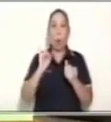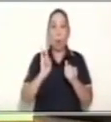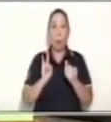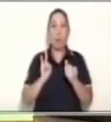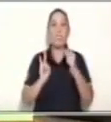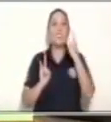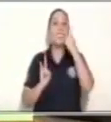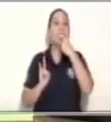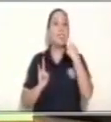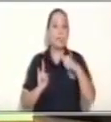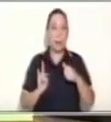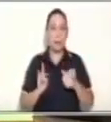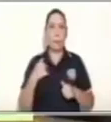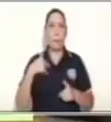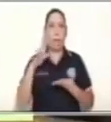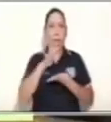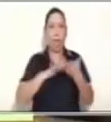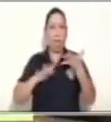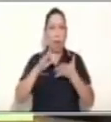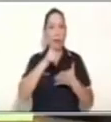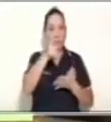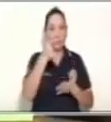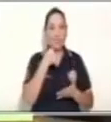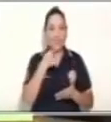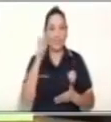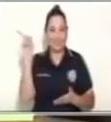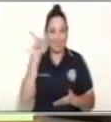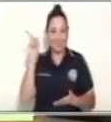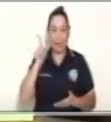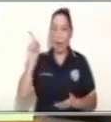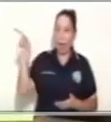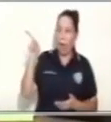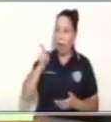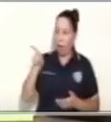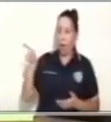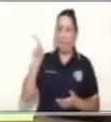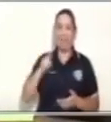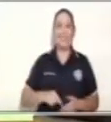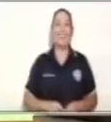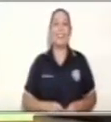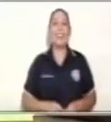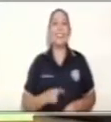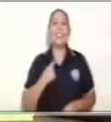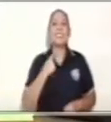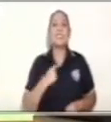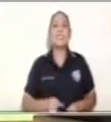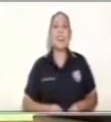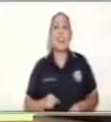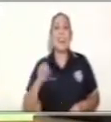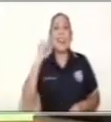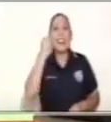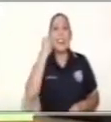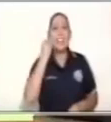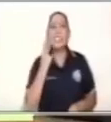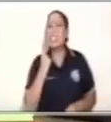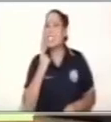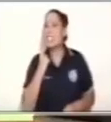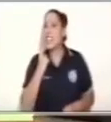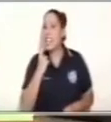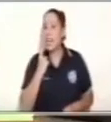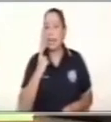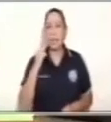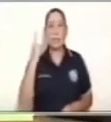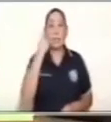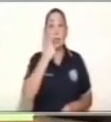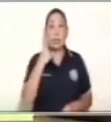en desorden, yo voy a ir señalando y me vas a ir diciendo cómo dice las letras. La S con la I, si.